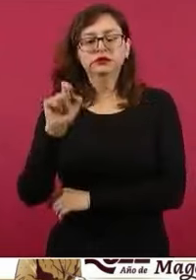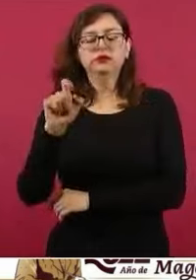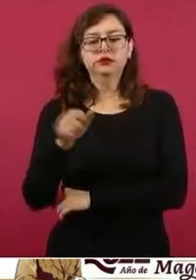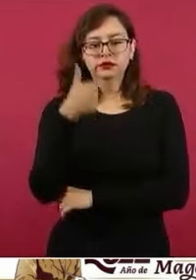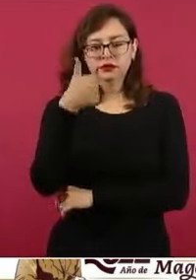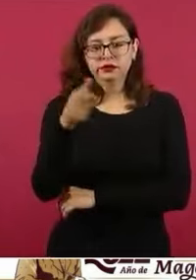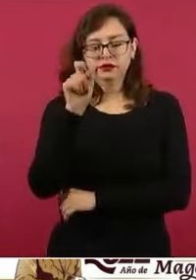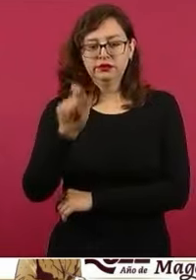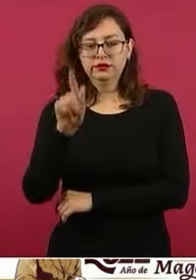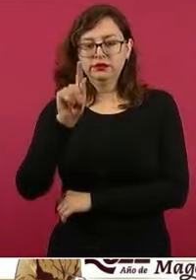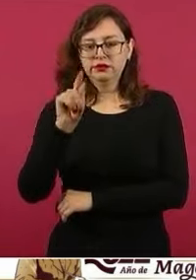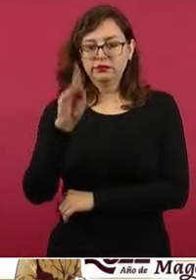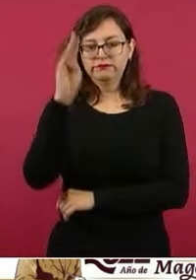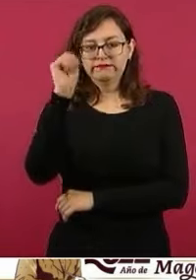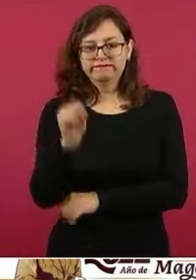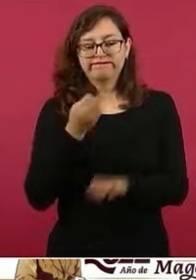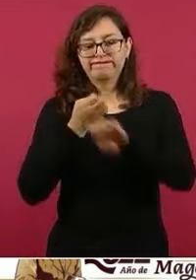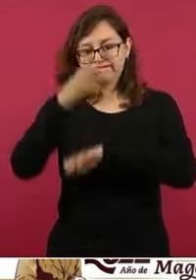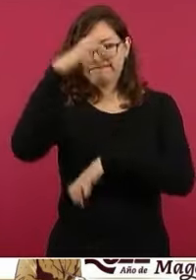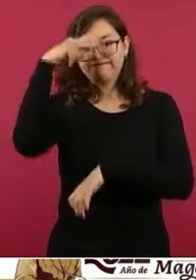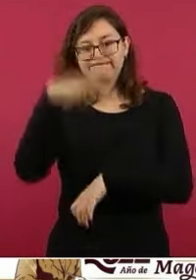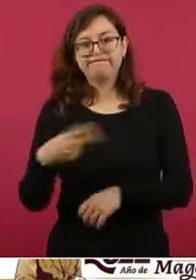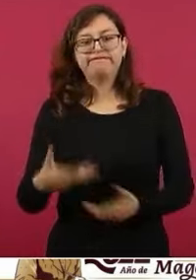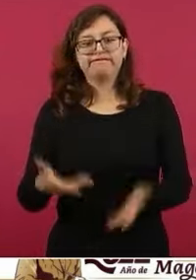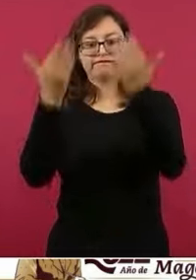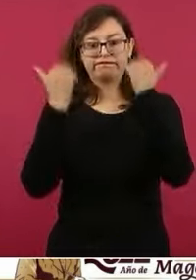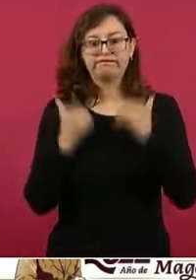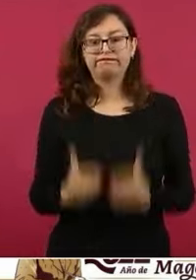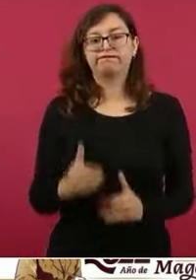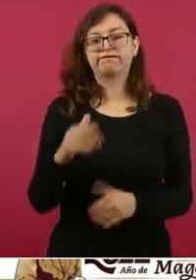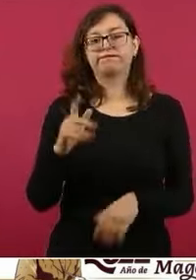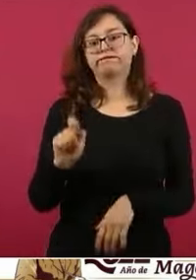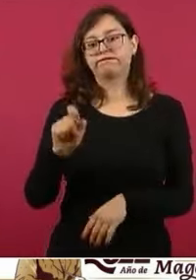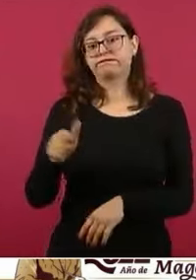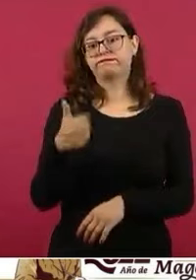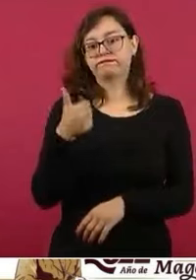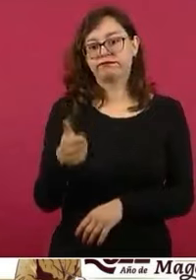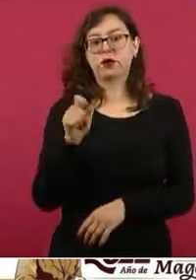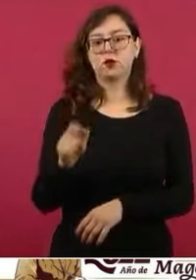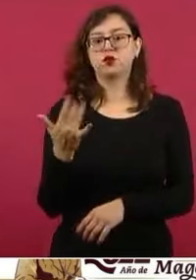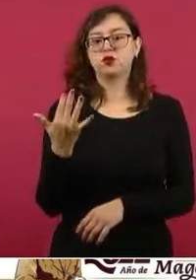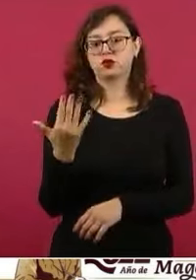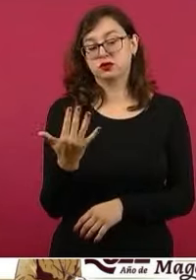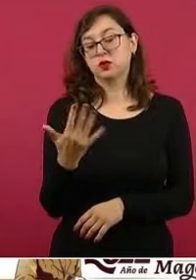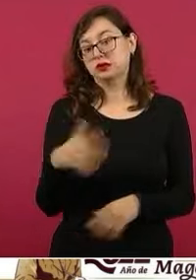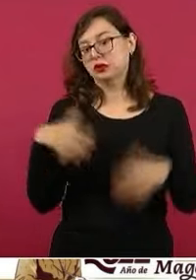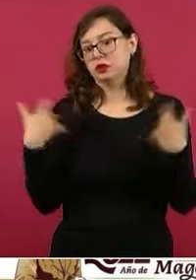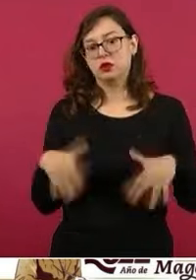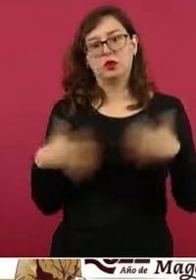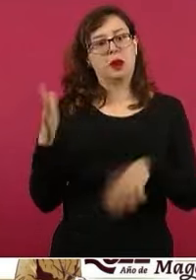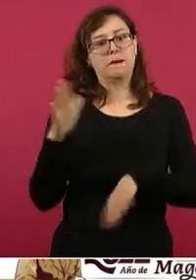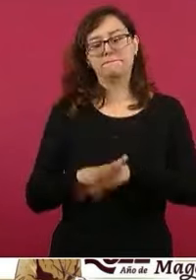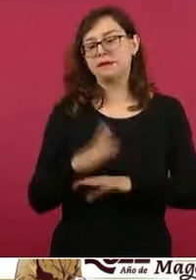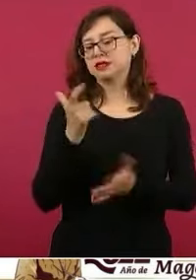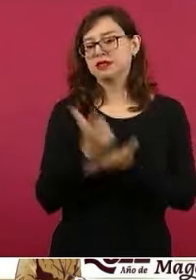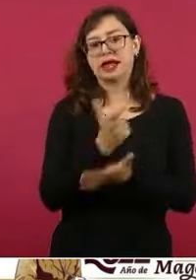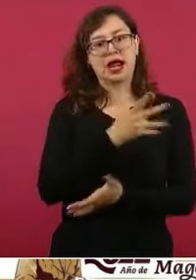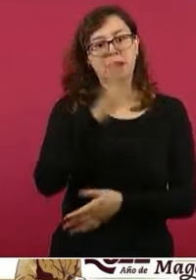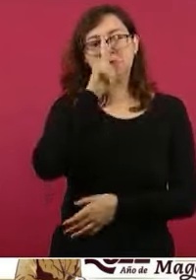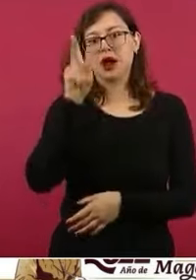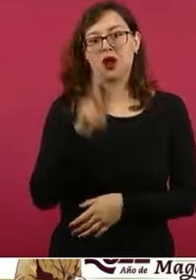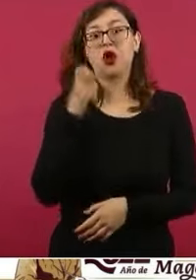$26.79 de Naucalpan en el Estado de México, y estas más caras, obviamente, es un caso excepcional, que por eso hay